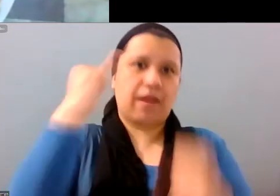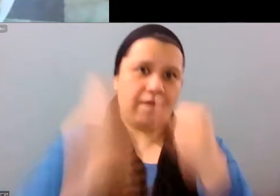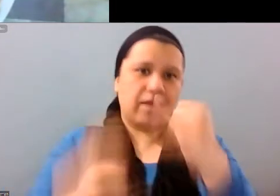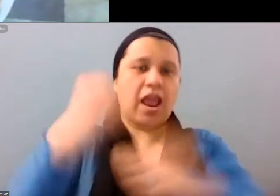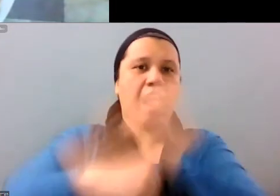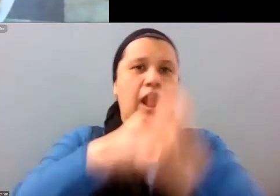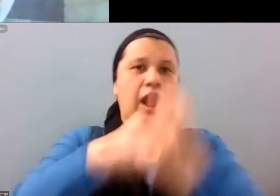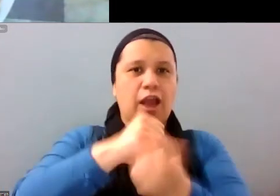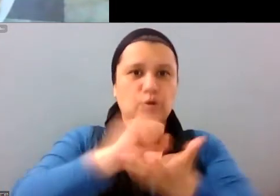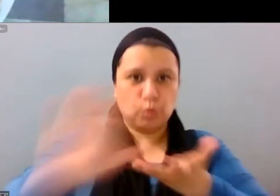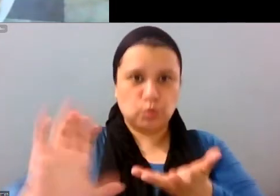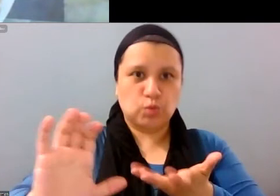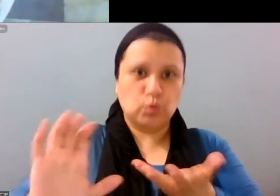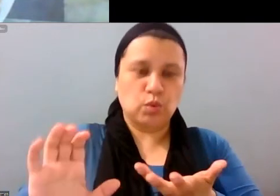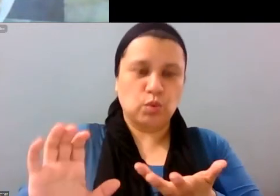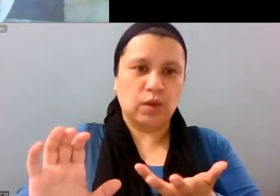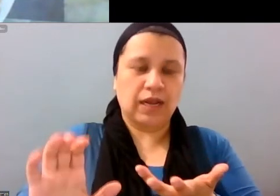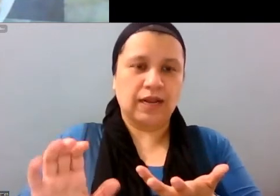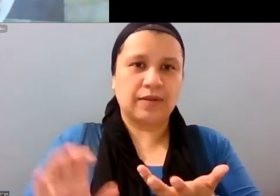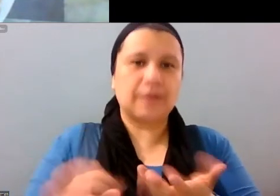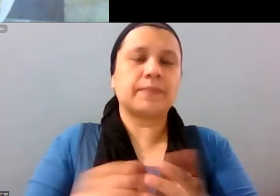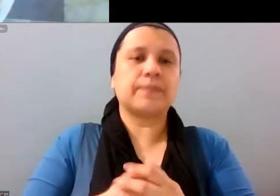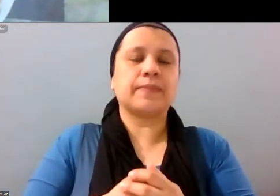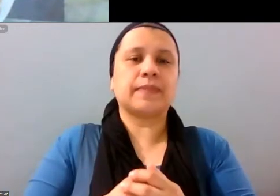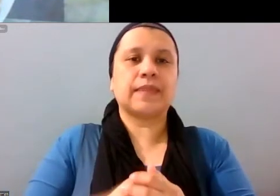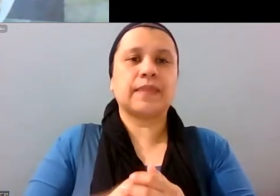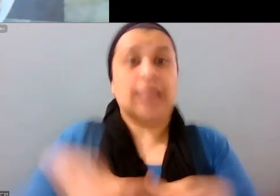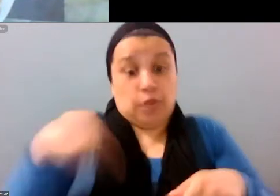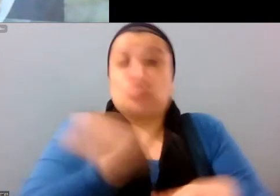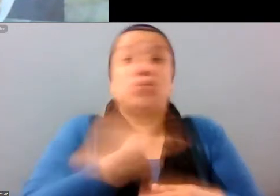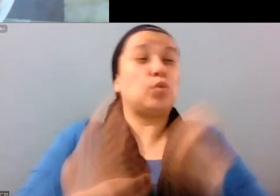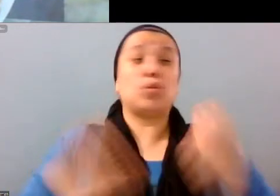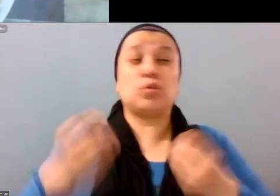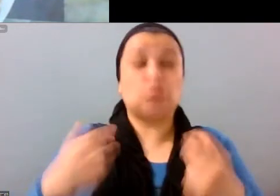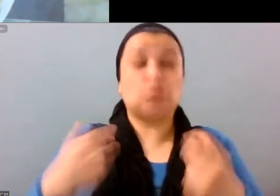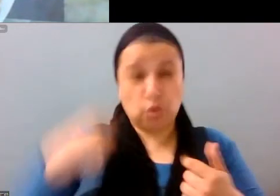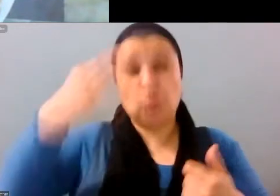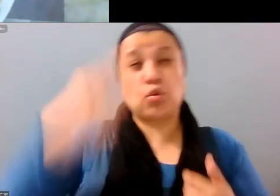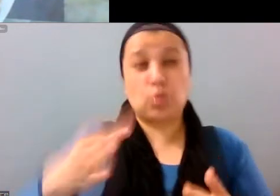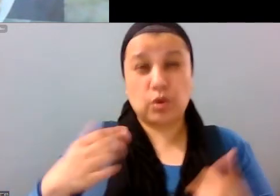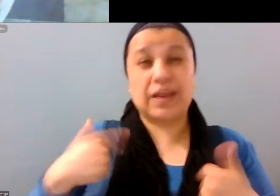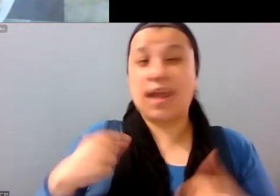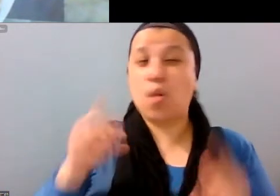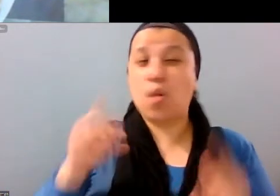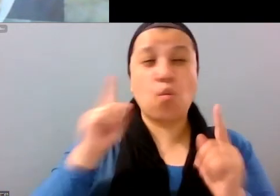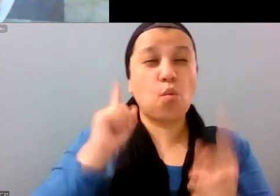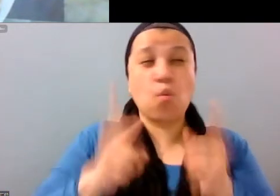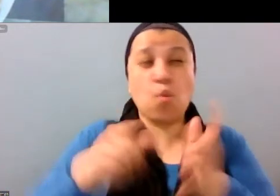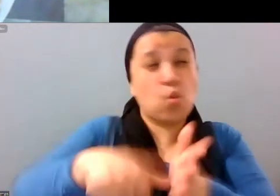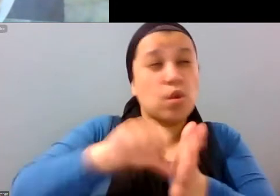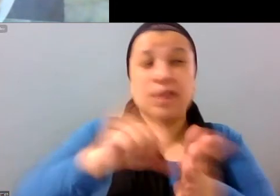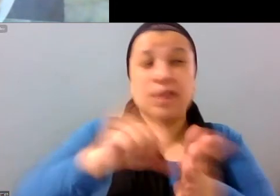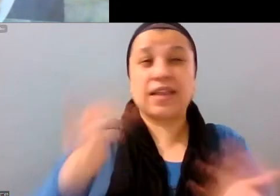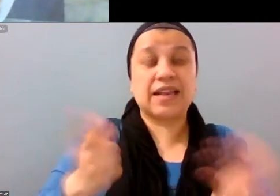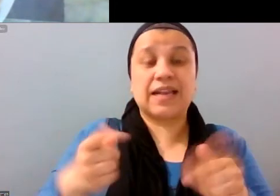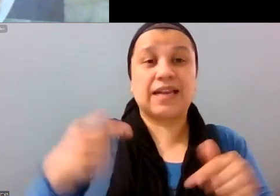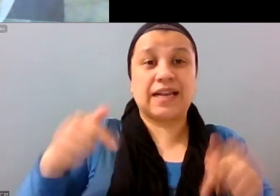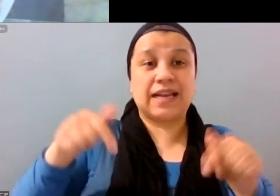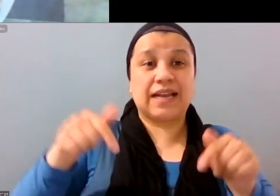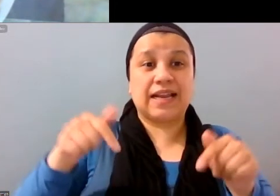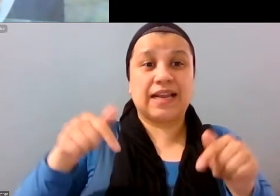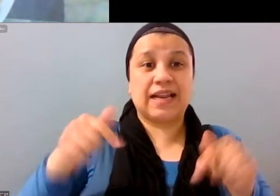siempre educativa ahí presente y lo que hicimos que creo que ha sido la clave en esta producción es seleccionar unos perfiles docentes